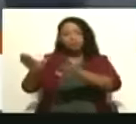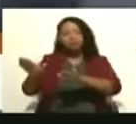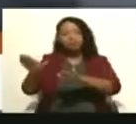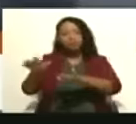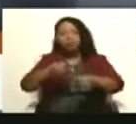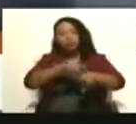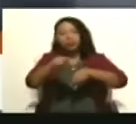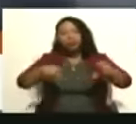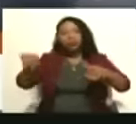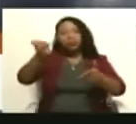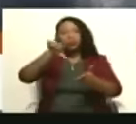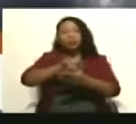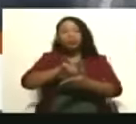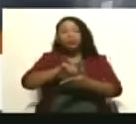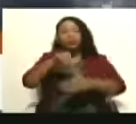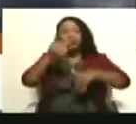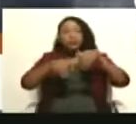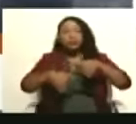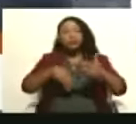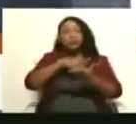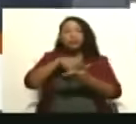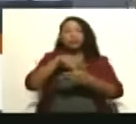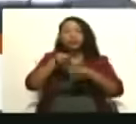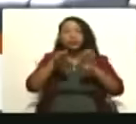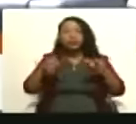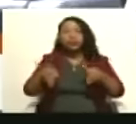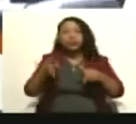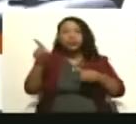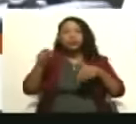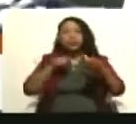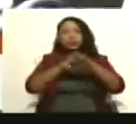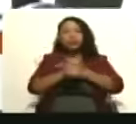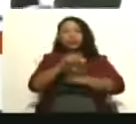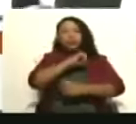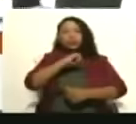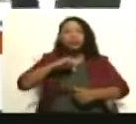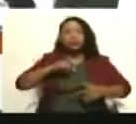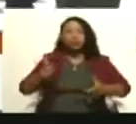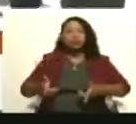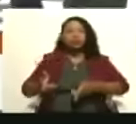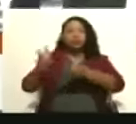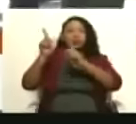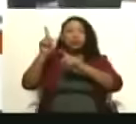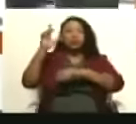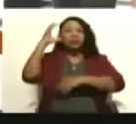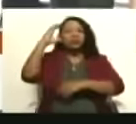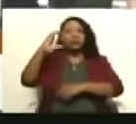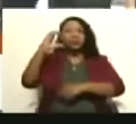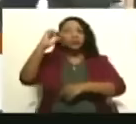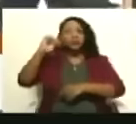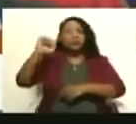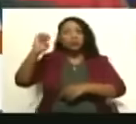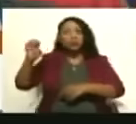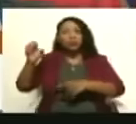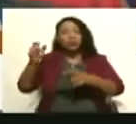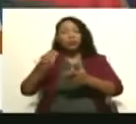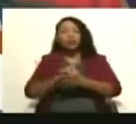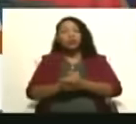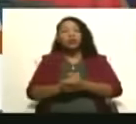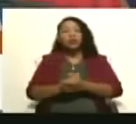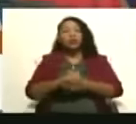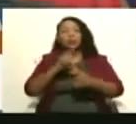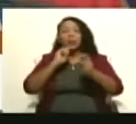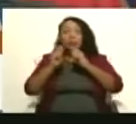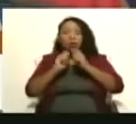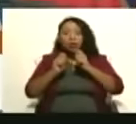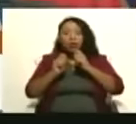de votación y los miembros de mesas para dar acceso al personal autorizado por el Consejo Nacional Electoral, tales como periodistas